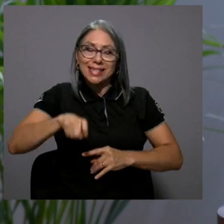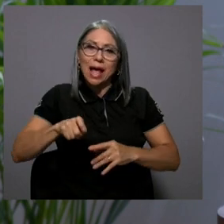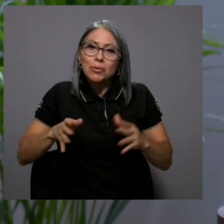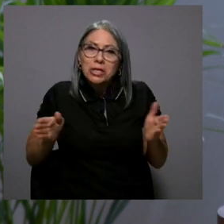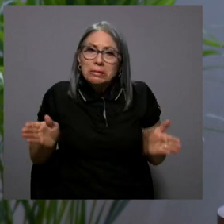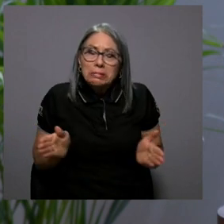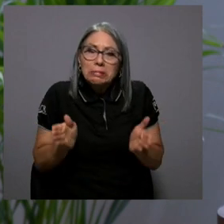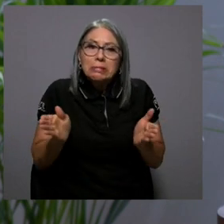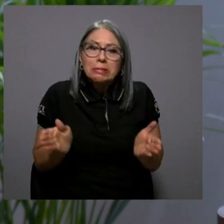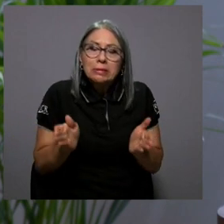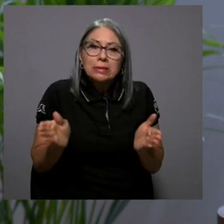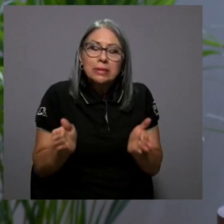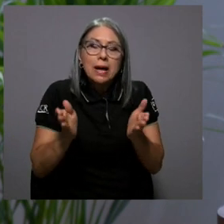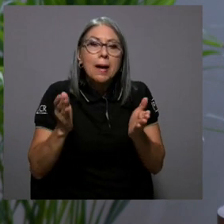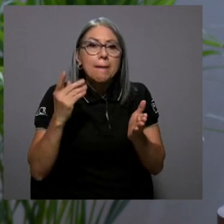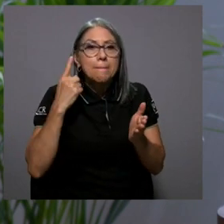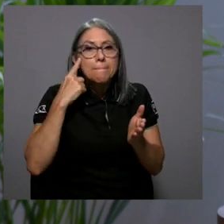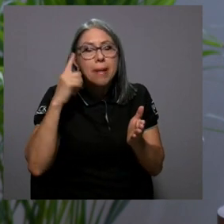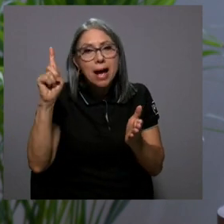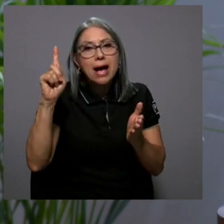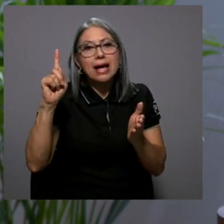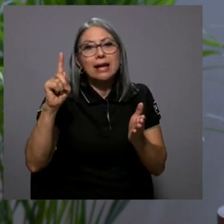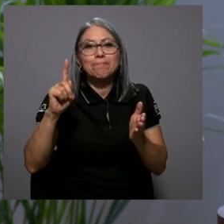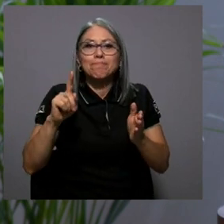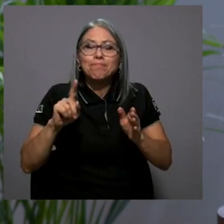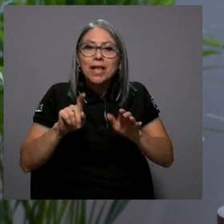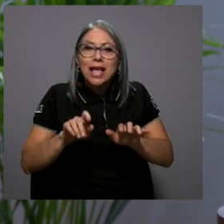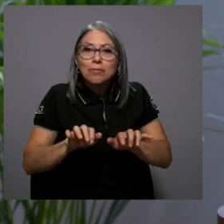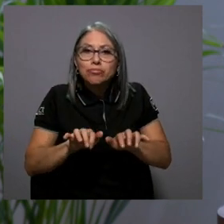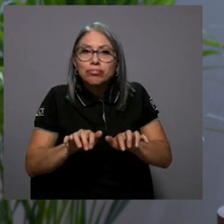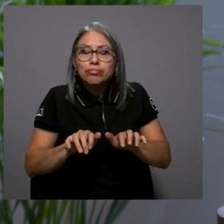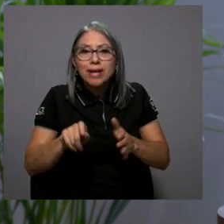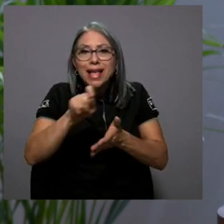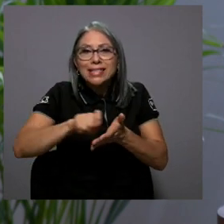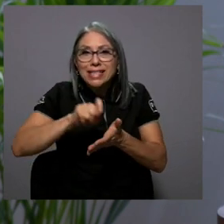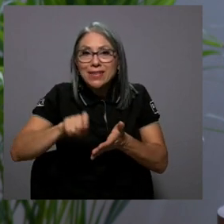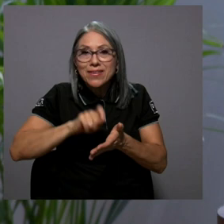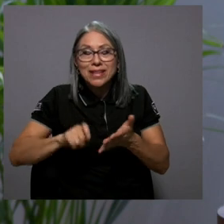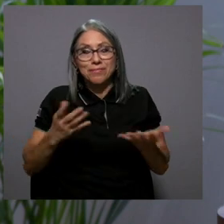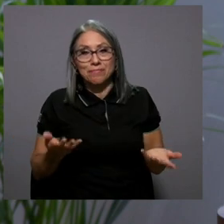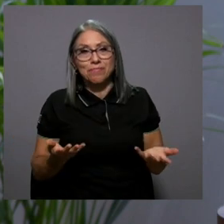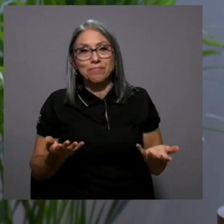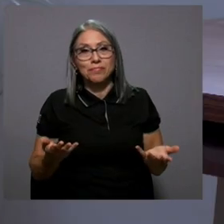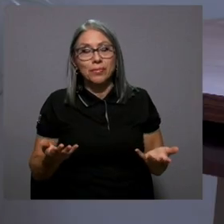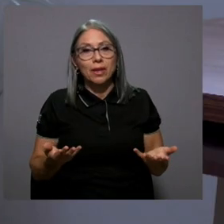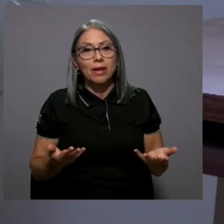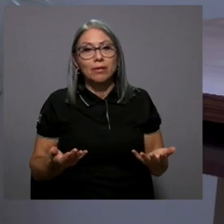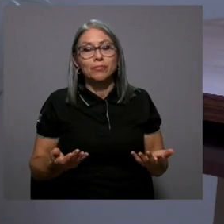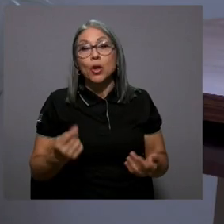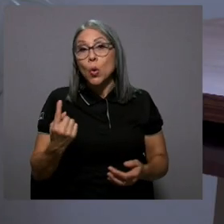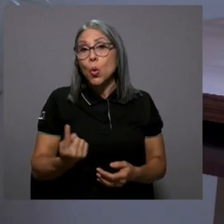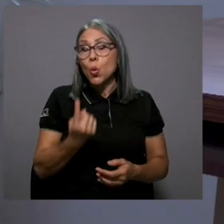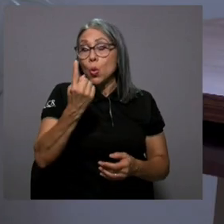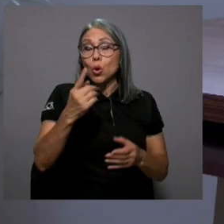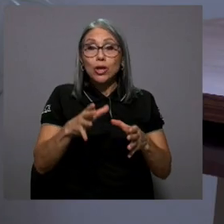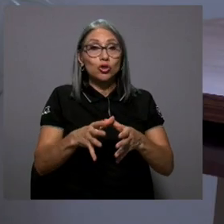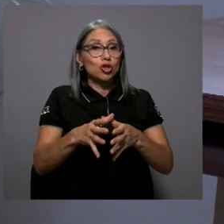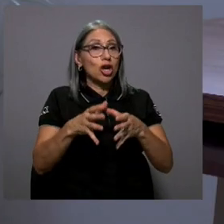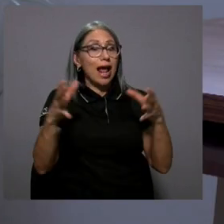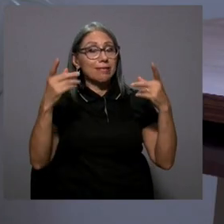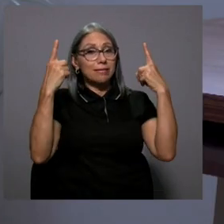necesitamos ese empujoncito para animarnos a escribir, ¿verdad? Uno de los